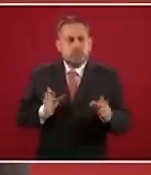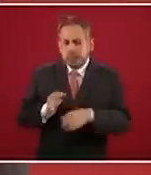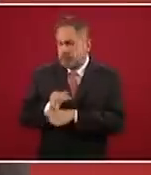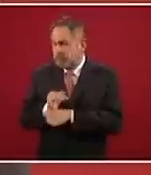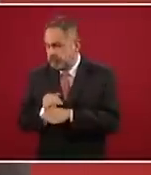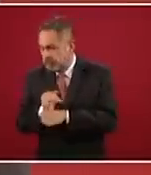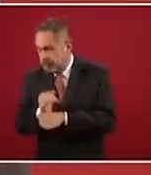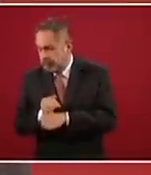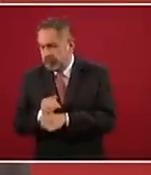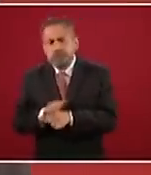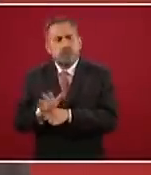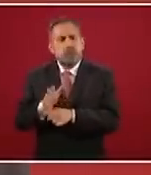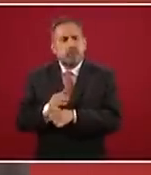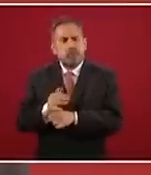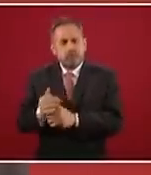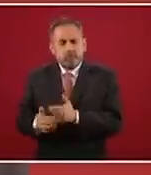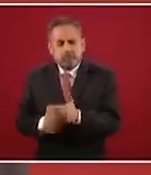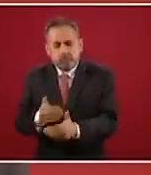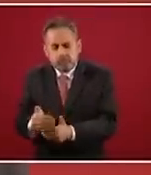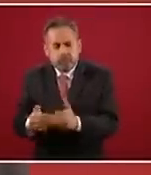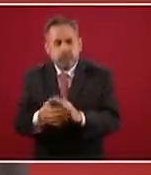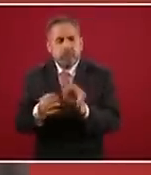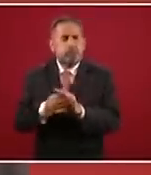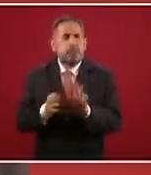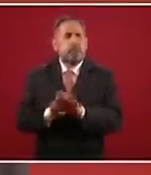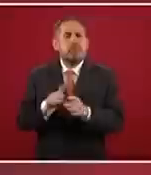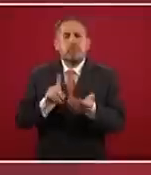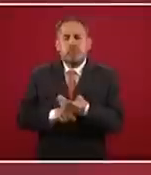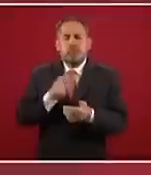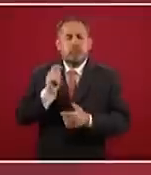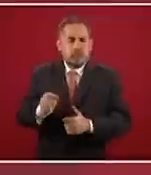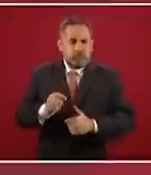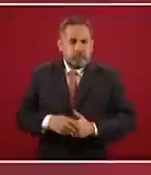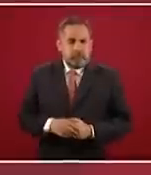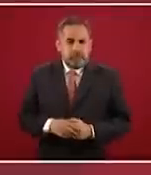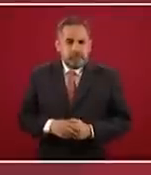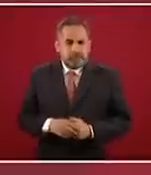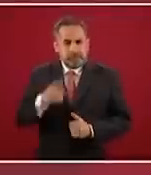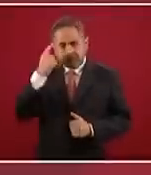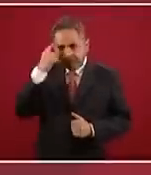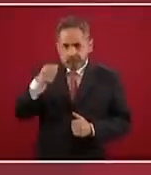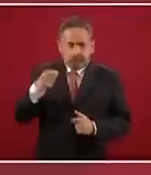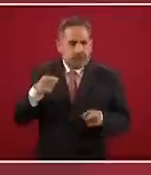investigación, el avance que se tiene para